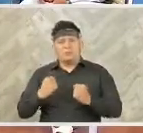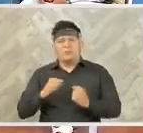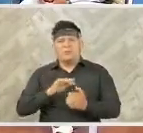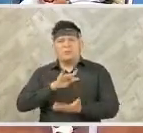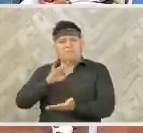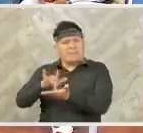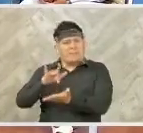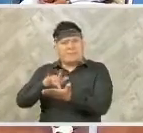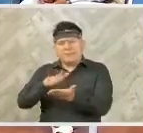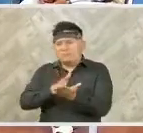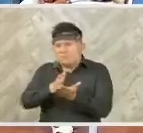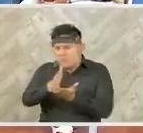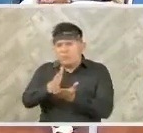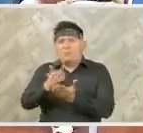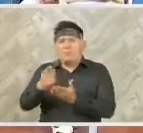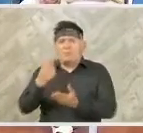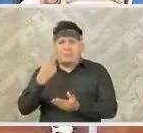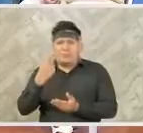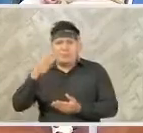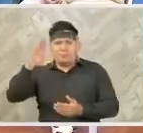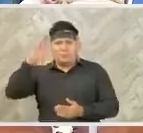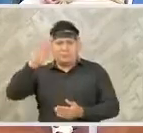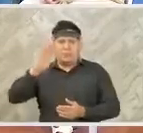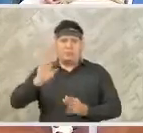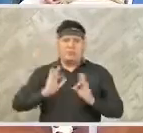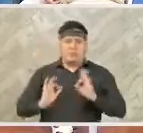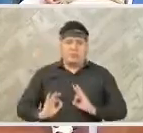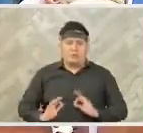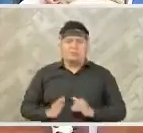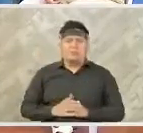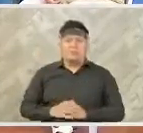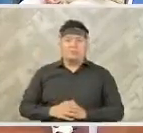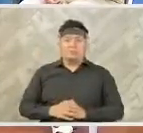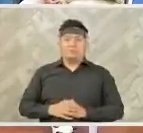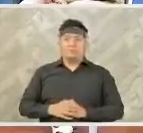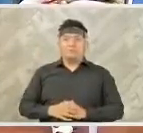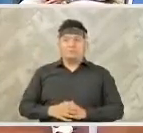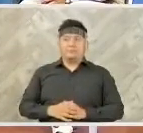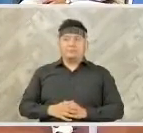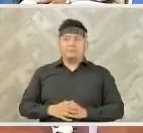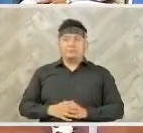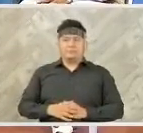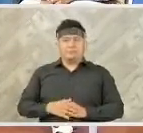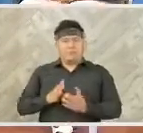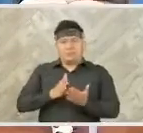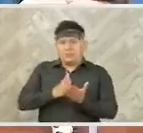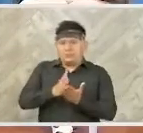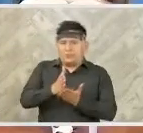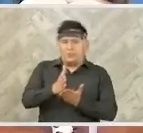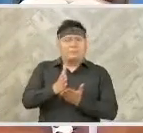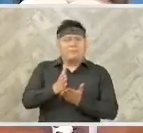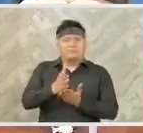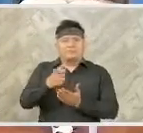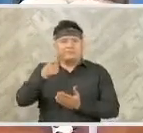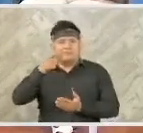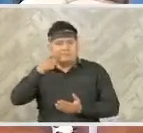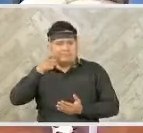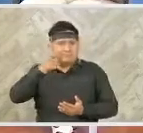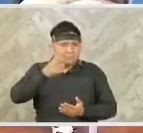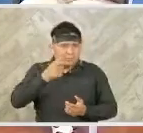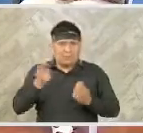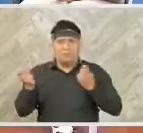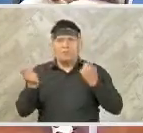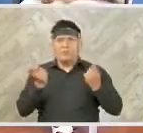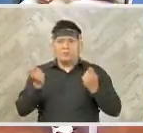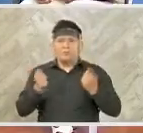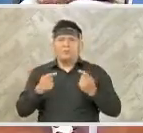fuerza pública continuará con esa presencia, como en este momento, de hecho, están en este momento en los diferentes operativos de control, pero repito,